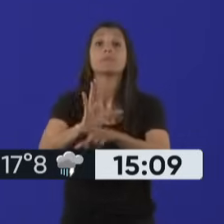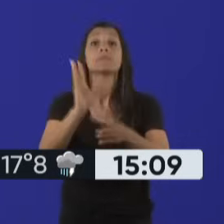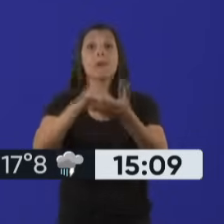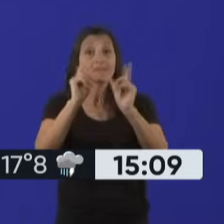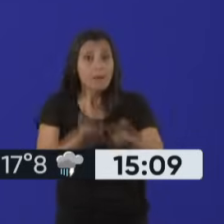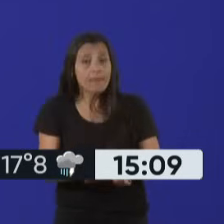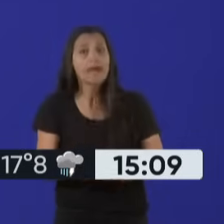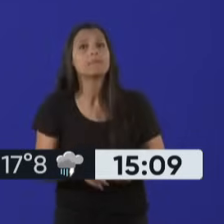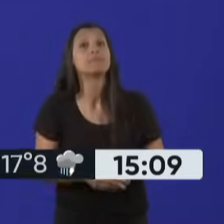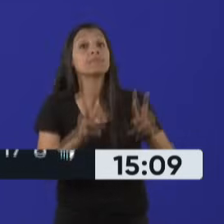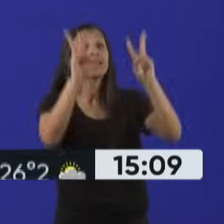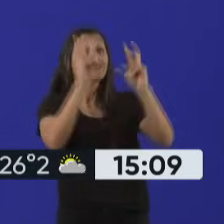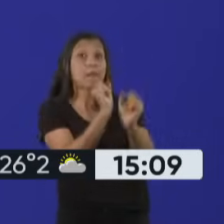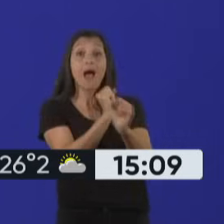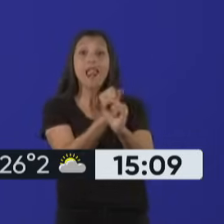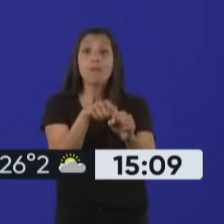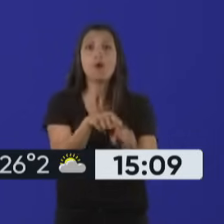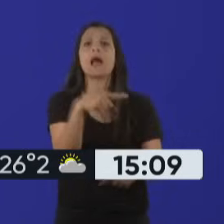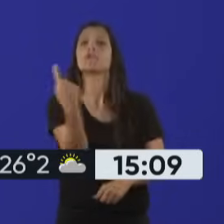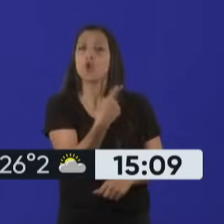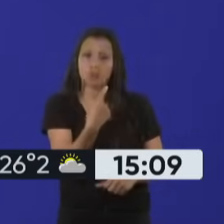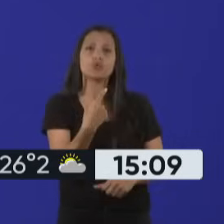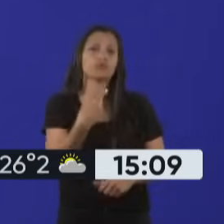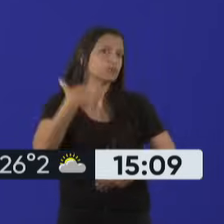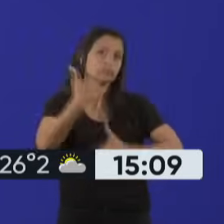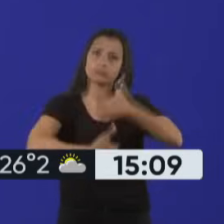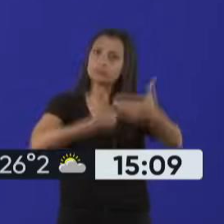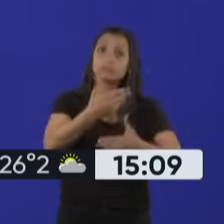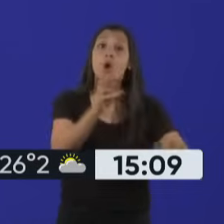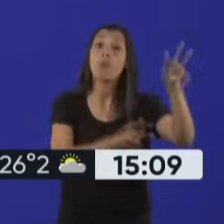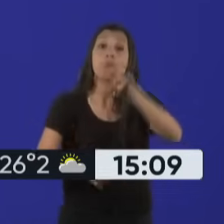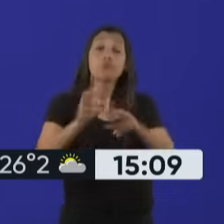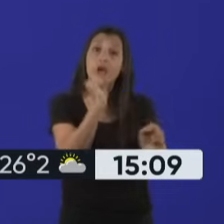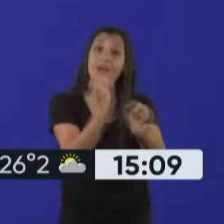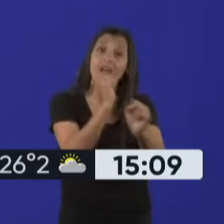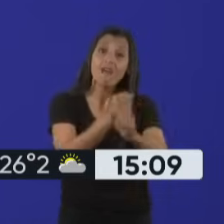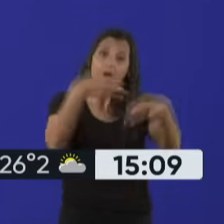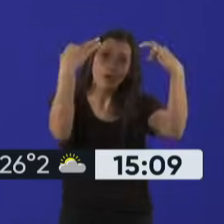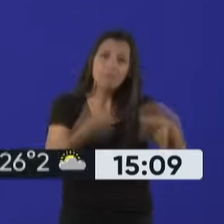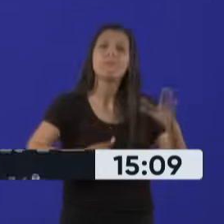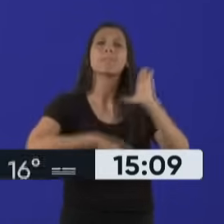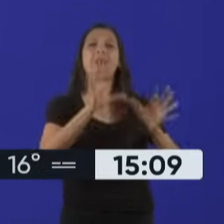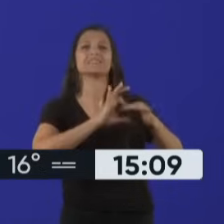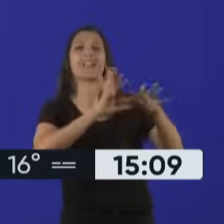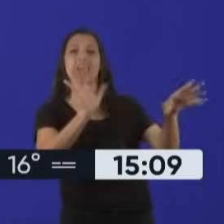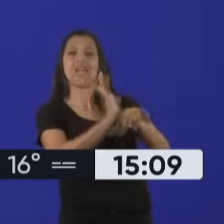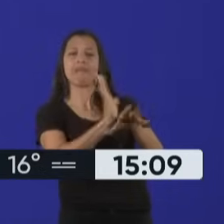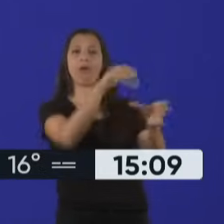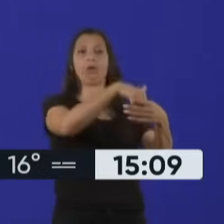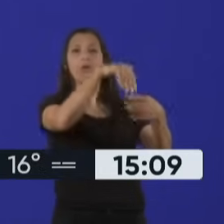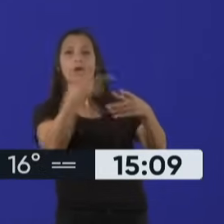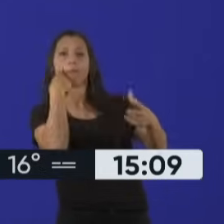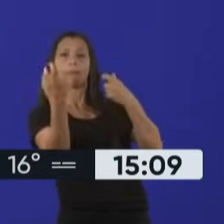además esto implica que vamos a avanzar hacia un mercado laboral más desregulado. Es decir, parte de